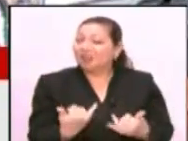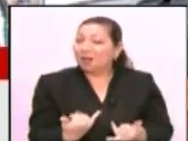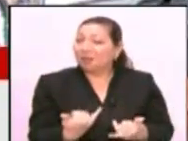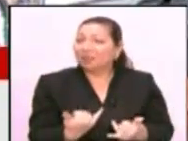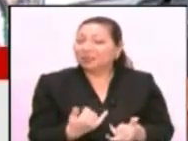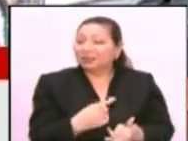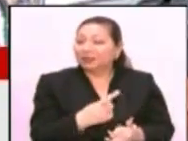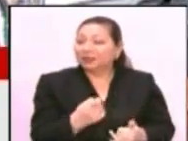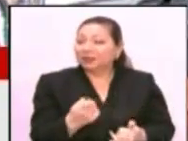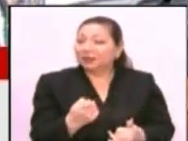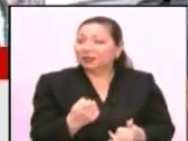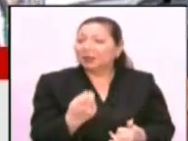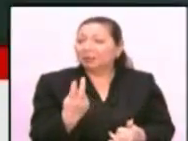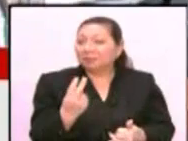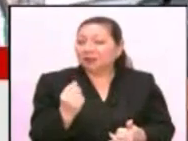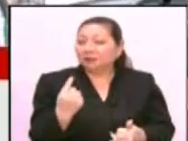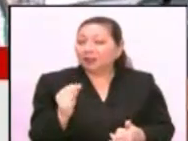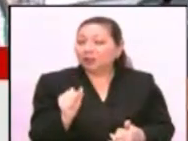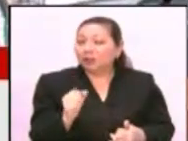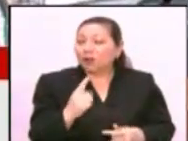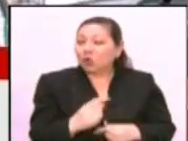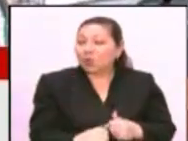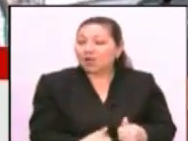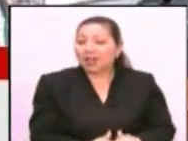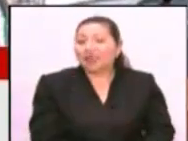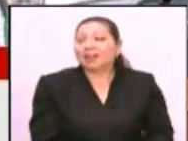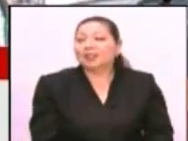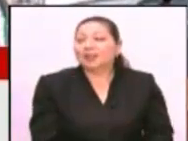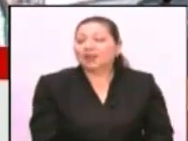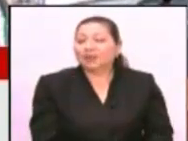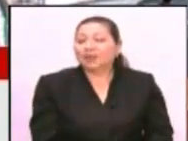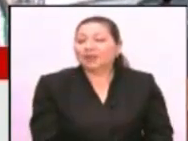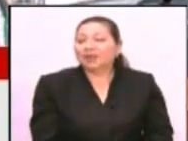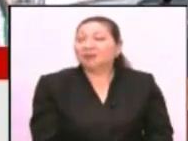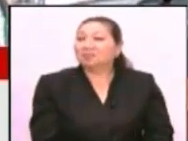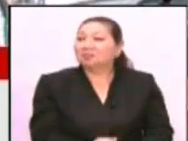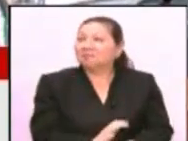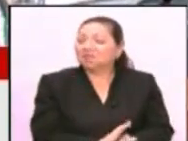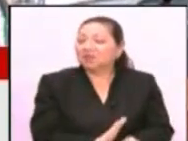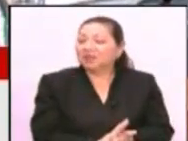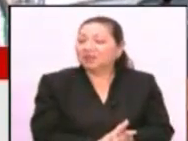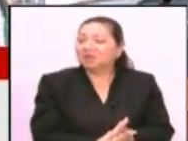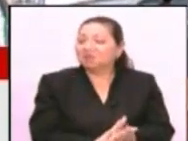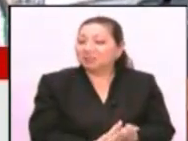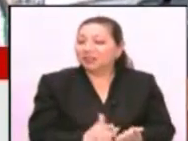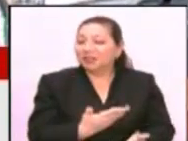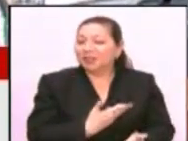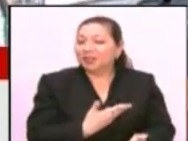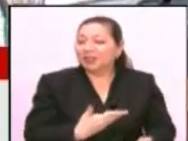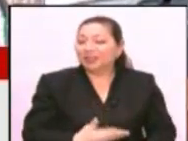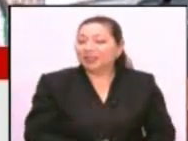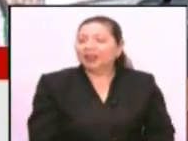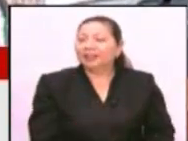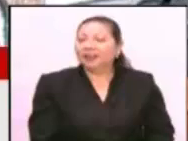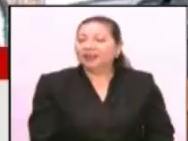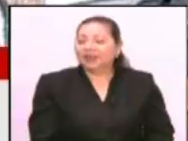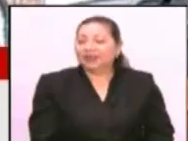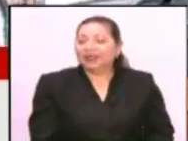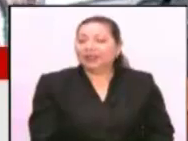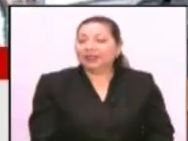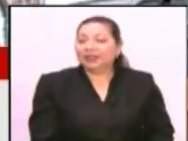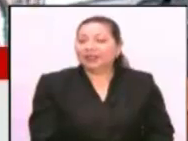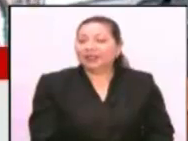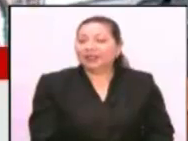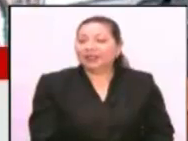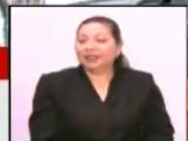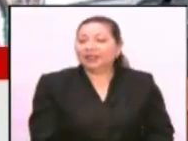producimos unos 120 millones de soles anualmente, esperamos tranquilamente duplicarlos a finales de gobierno, ¿no? Un último